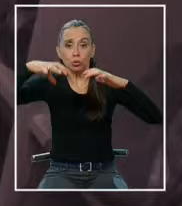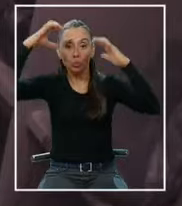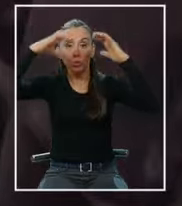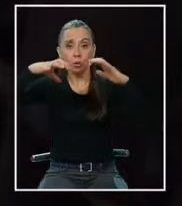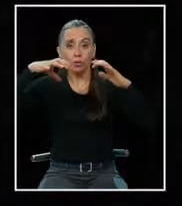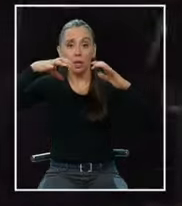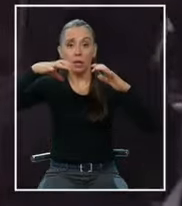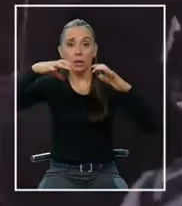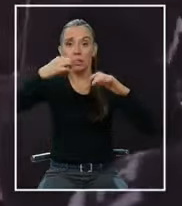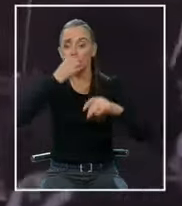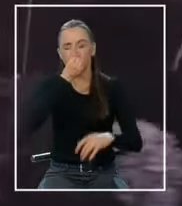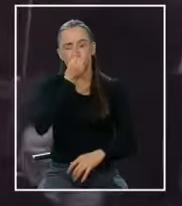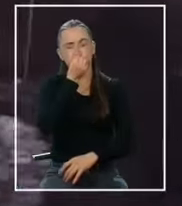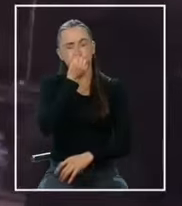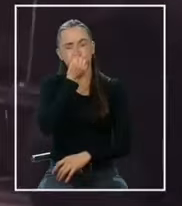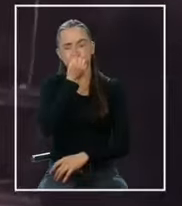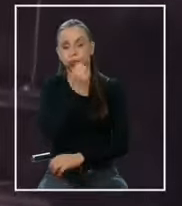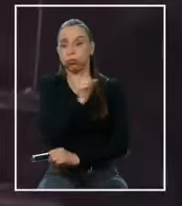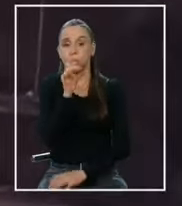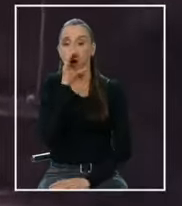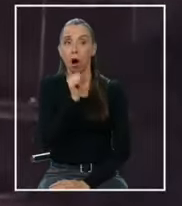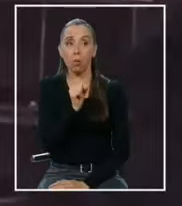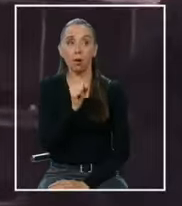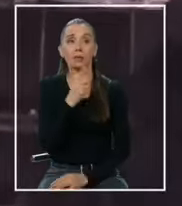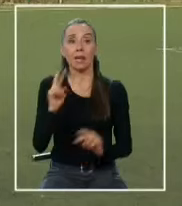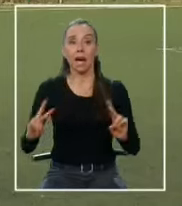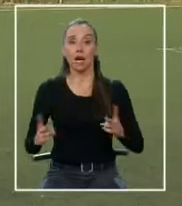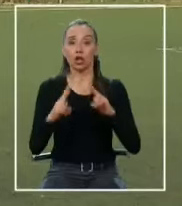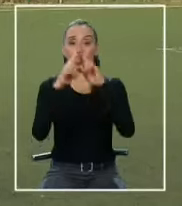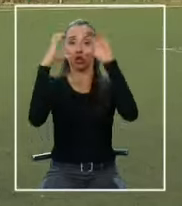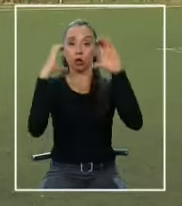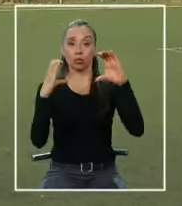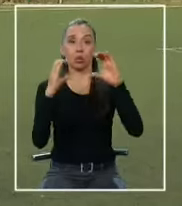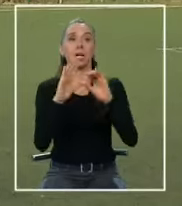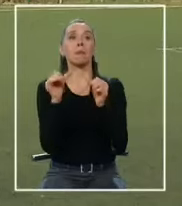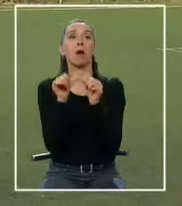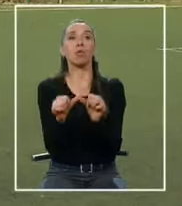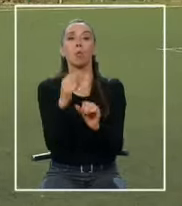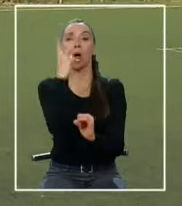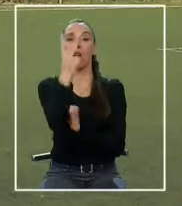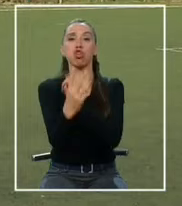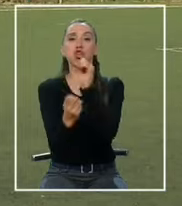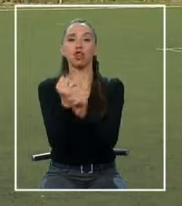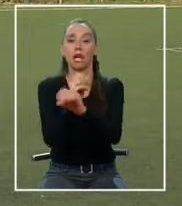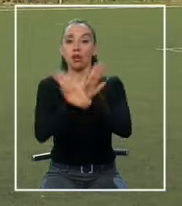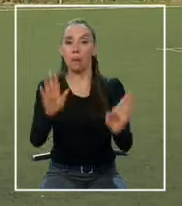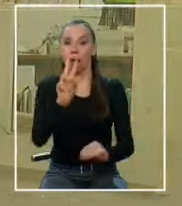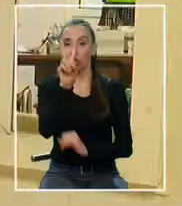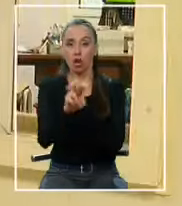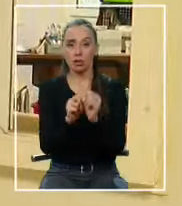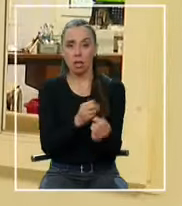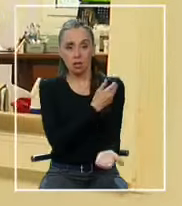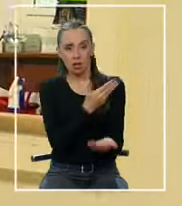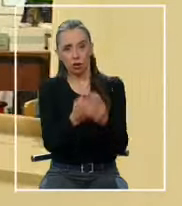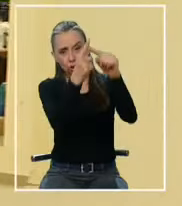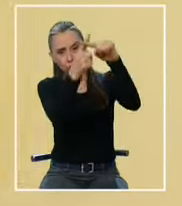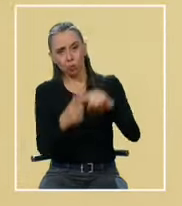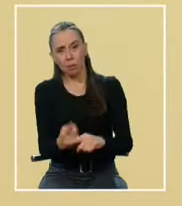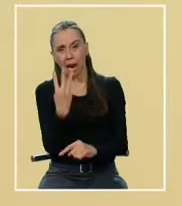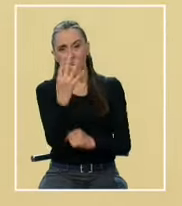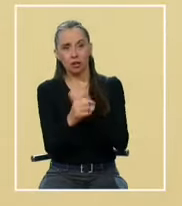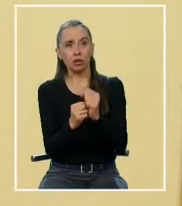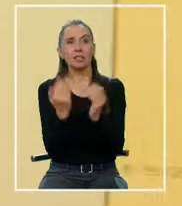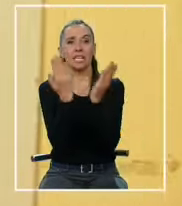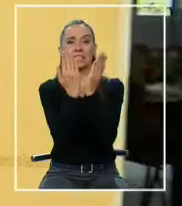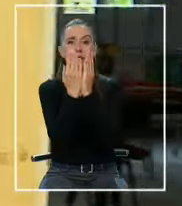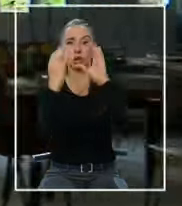a insoportables olores. Cuando lo construyeron estaba hecho para 2 años de vida, 2 años y llevamos 14. Estos colegios